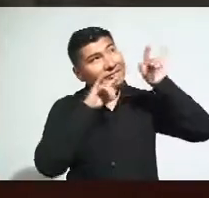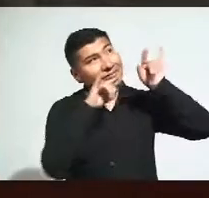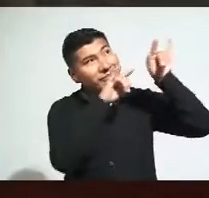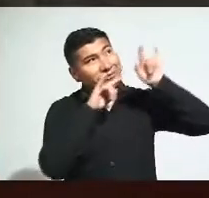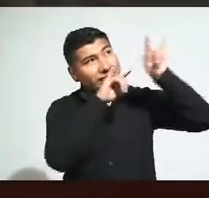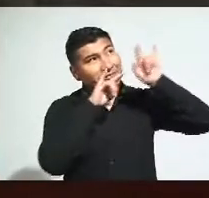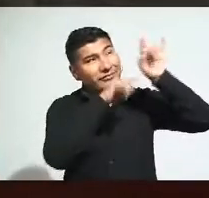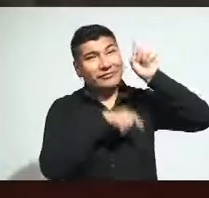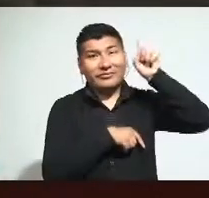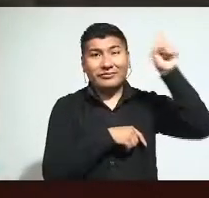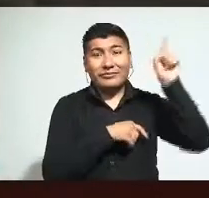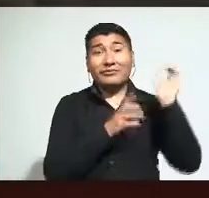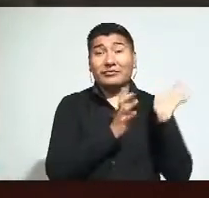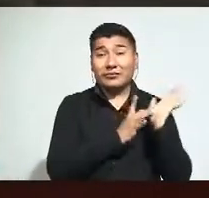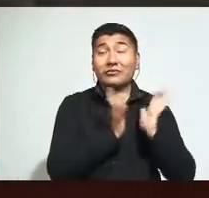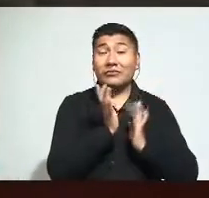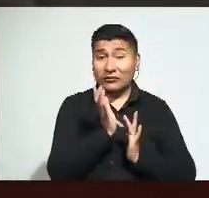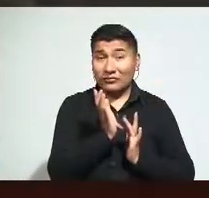jesús